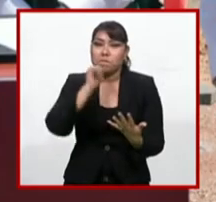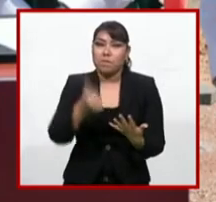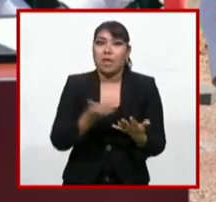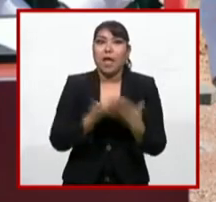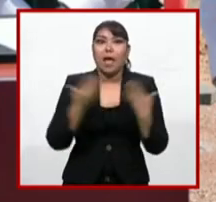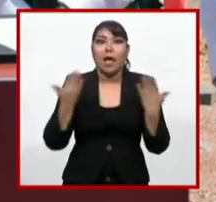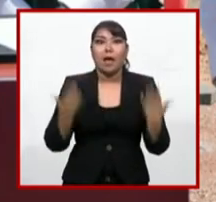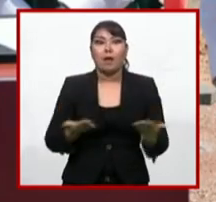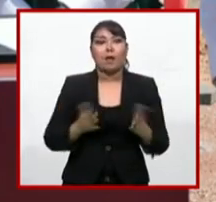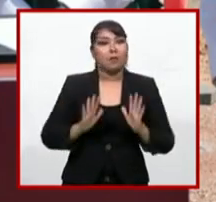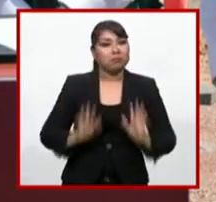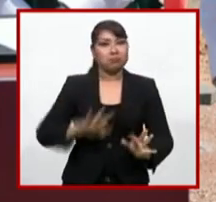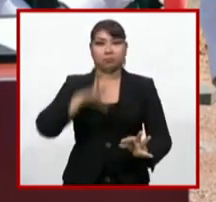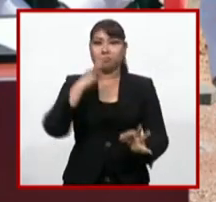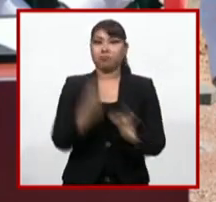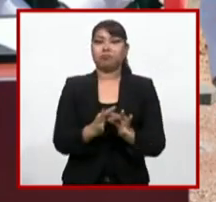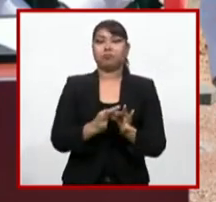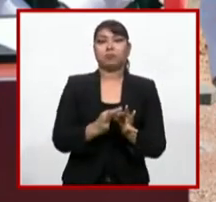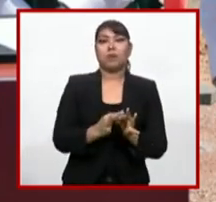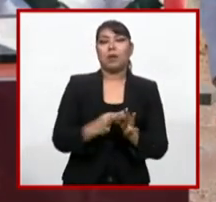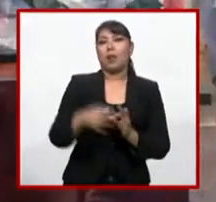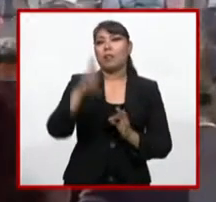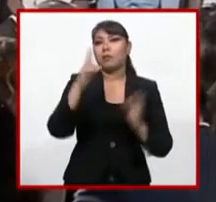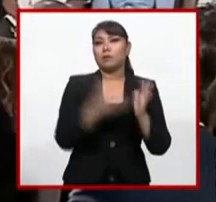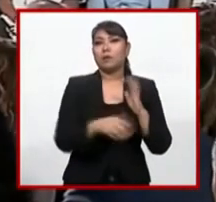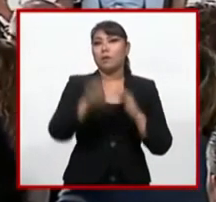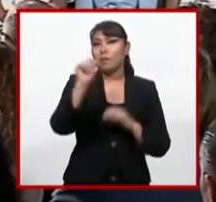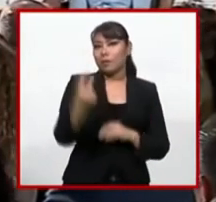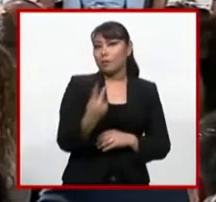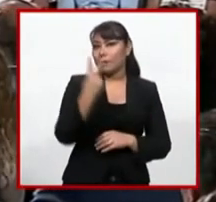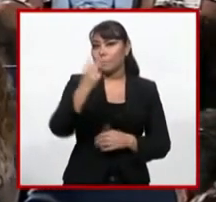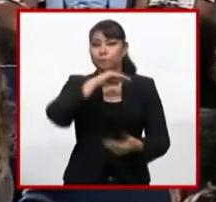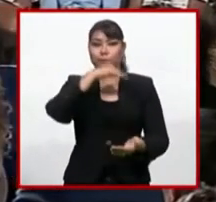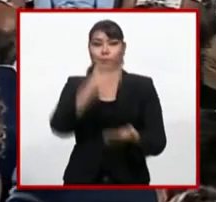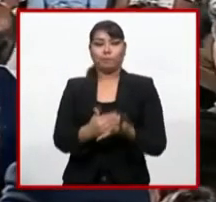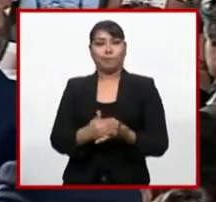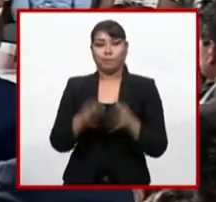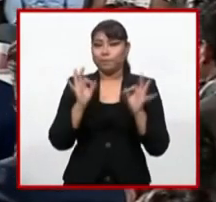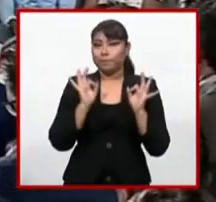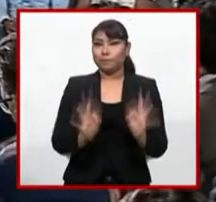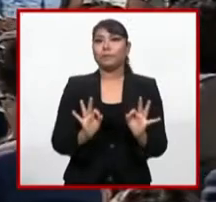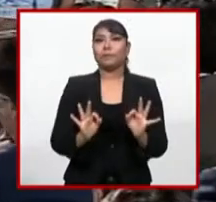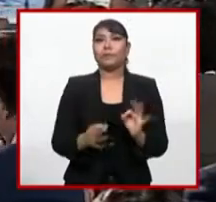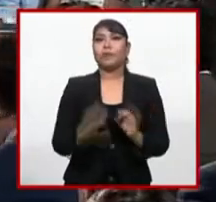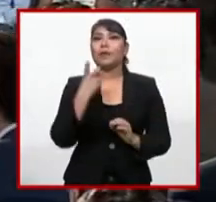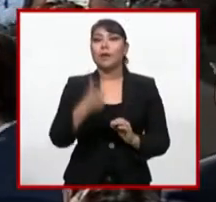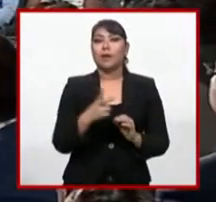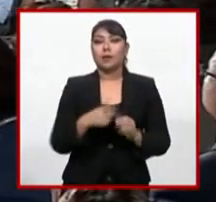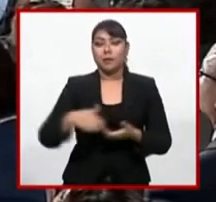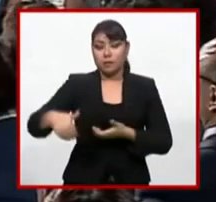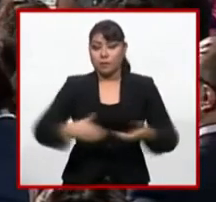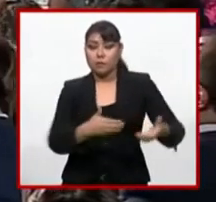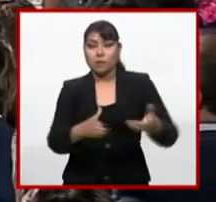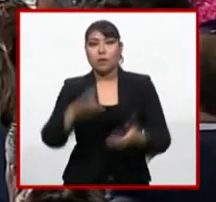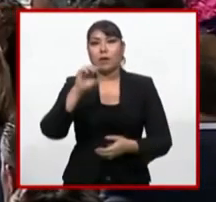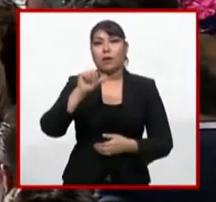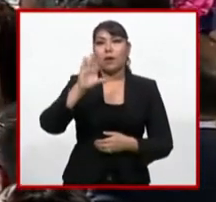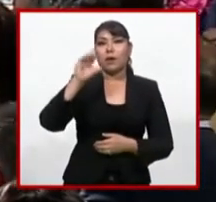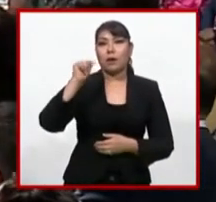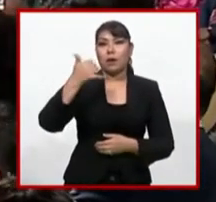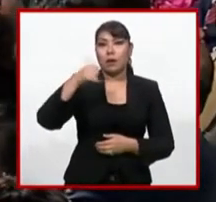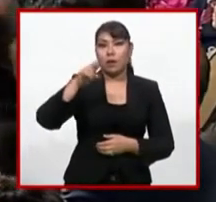el 22 también se terminen. Esto acompañado a la autopista Acayucan-La